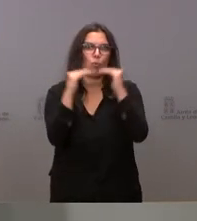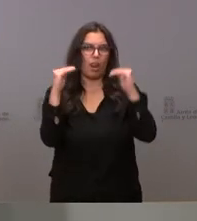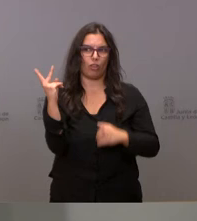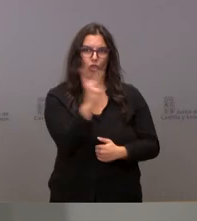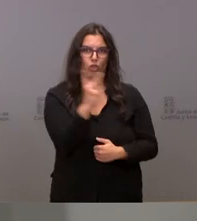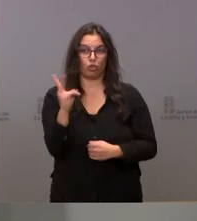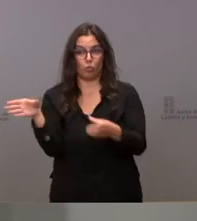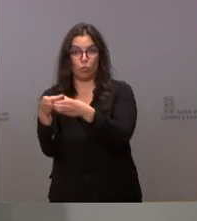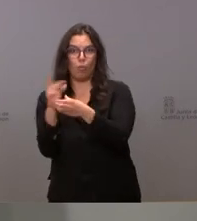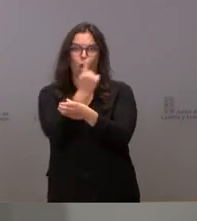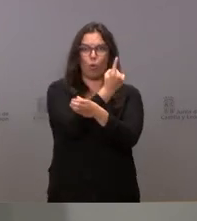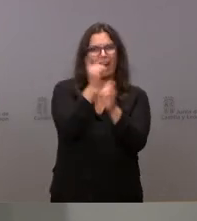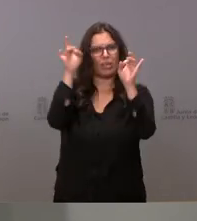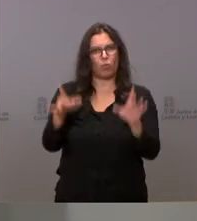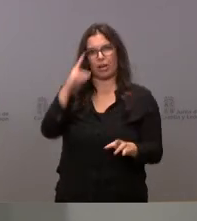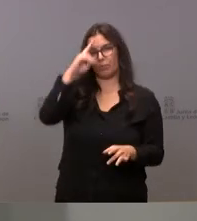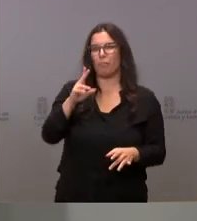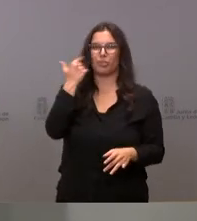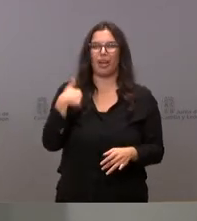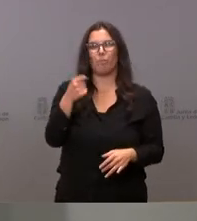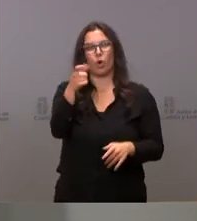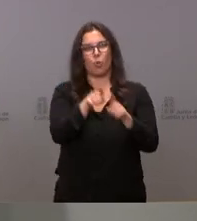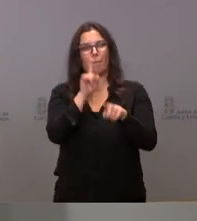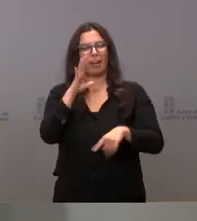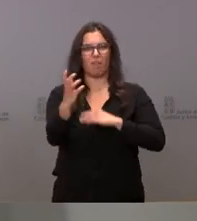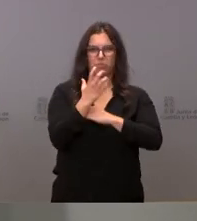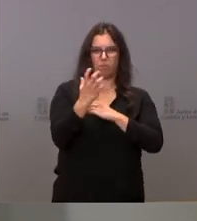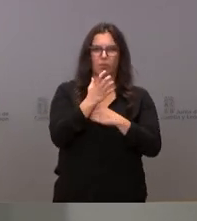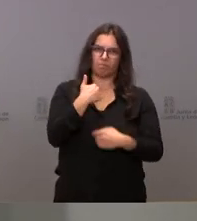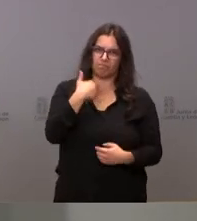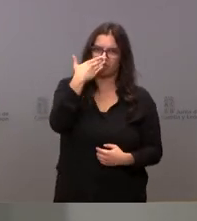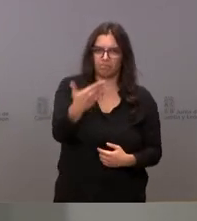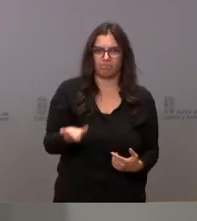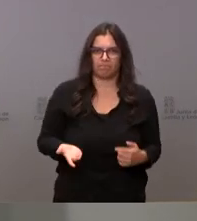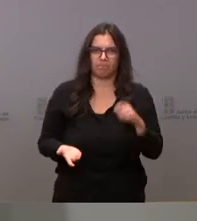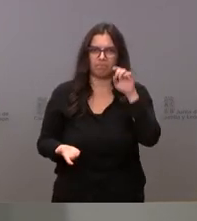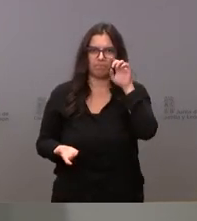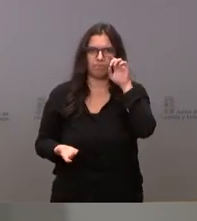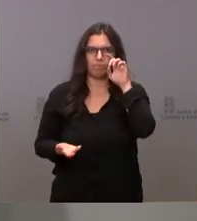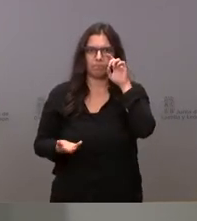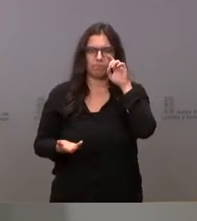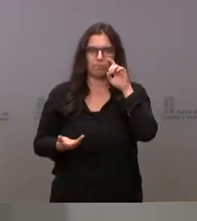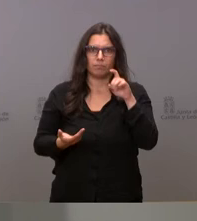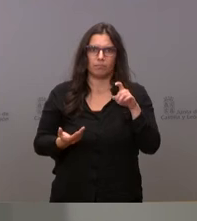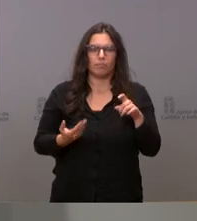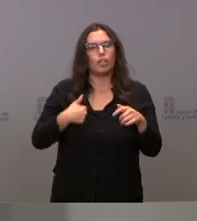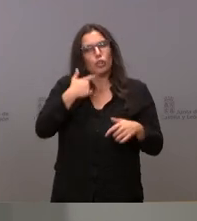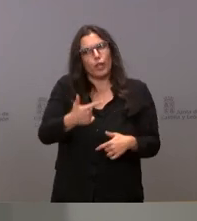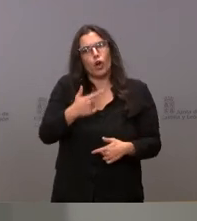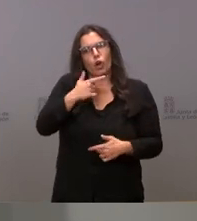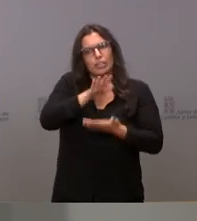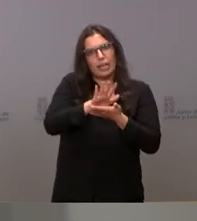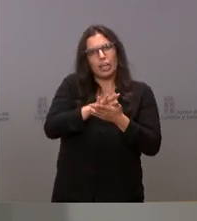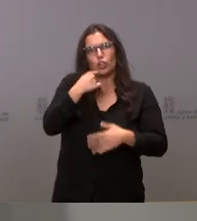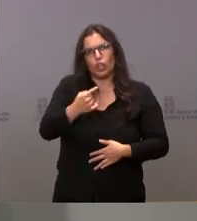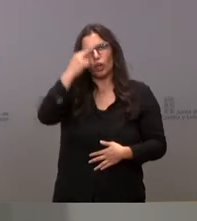Porque empieza a ser un poco insultante, y se lo tengo que decir con respeto y con tranquilidad, pero a mí me